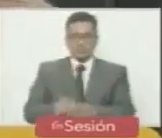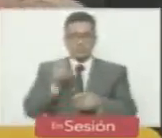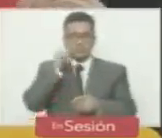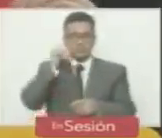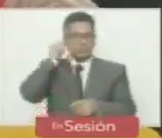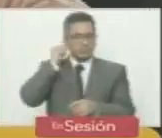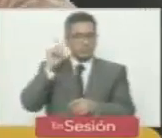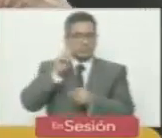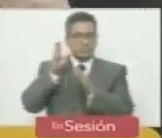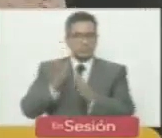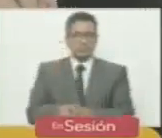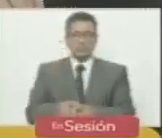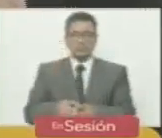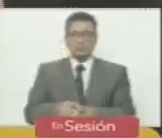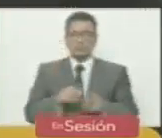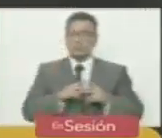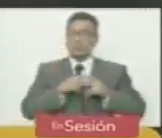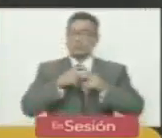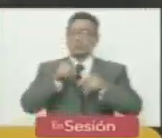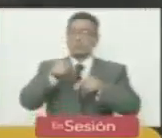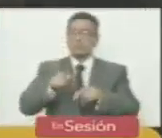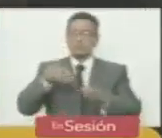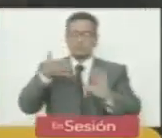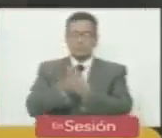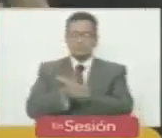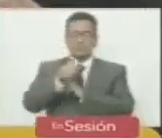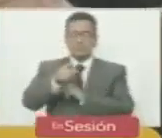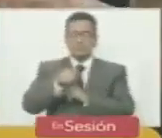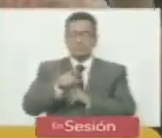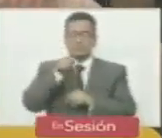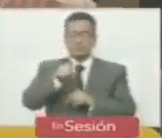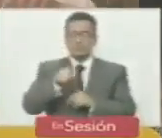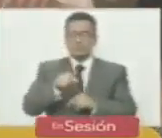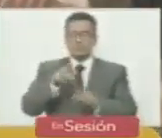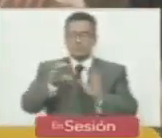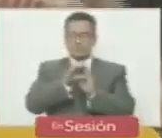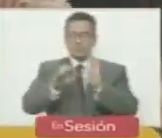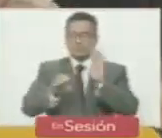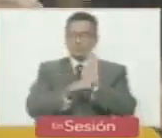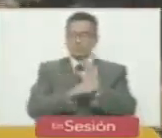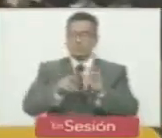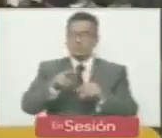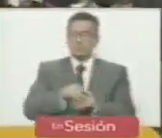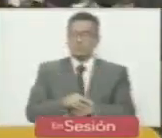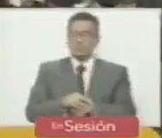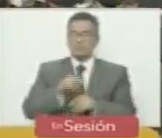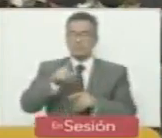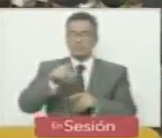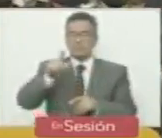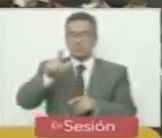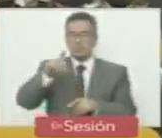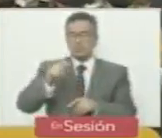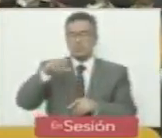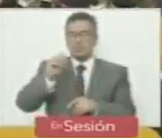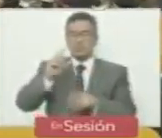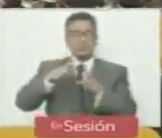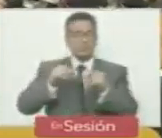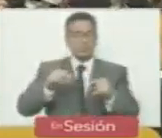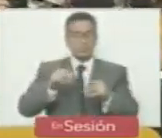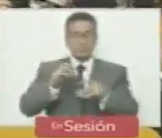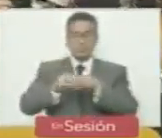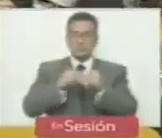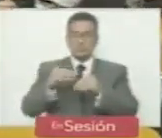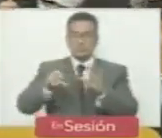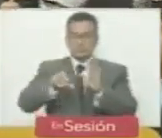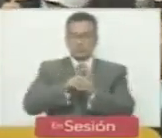trabajadora venezolana, con la dignidad que significa esa constitución, esa LOP, pero además todo el marco